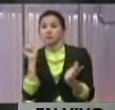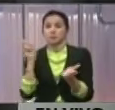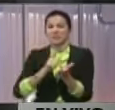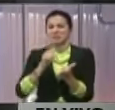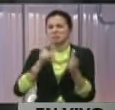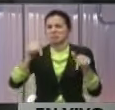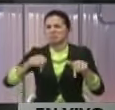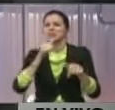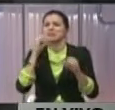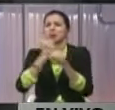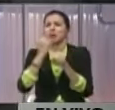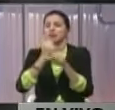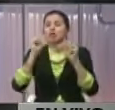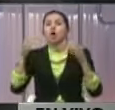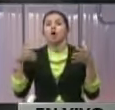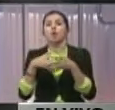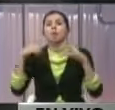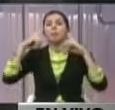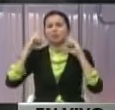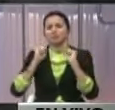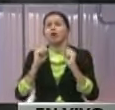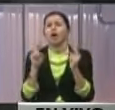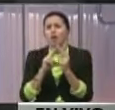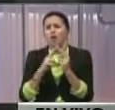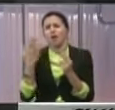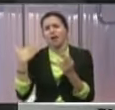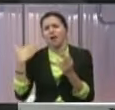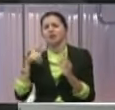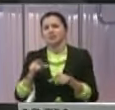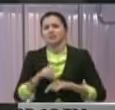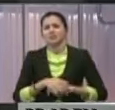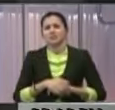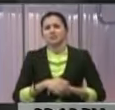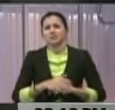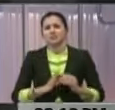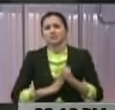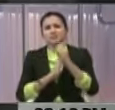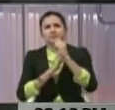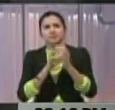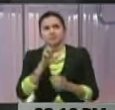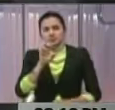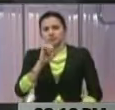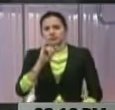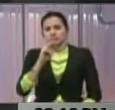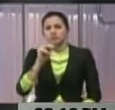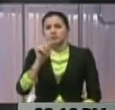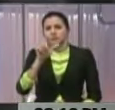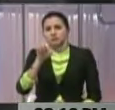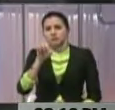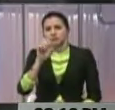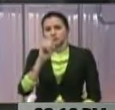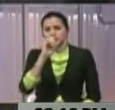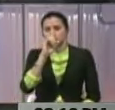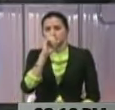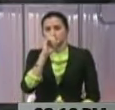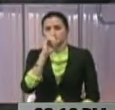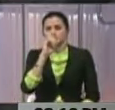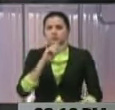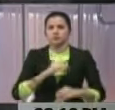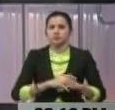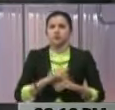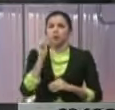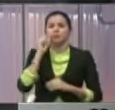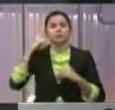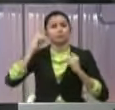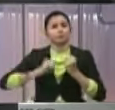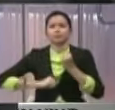grupo de profesionales que los conocemos desde hace mucho tiempo, encabezados por Reinaldo Bolívar, viceministro del área, pero mucho más allá, un